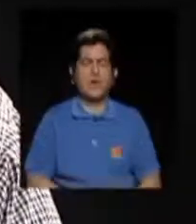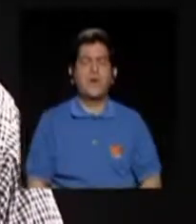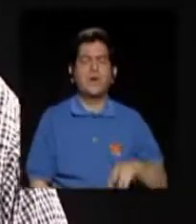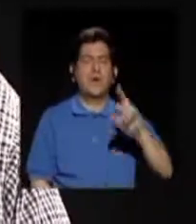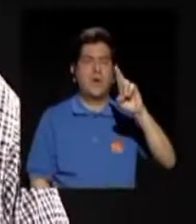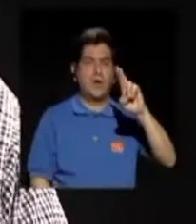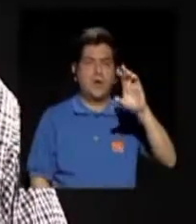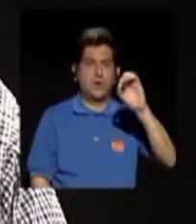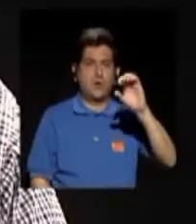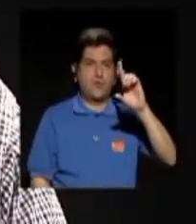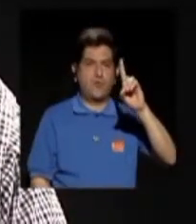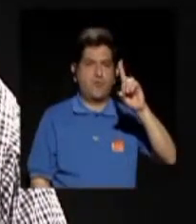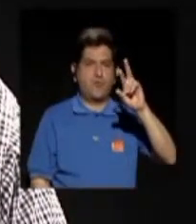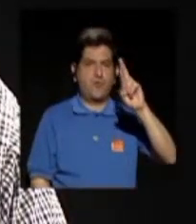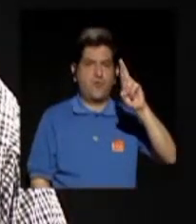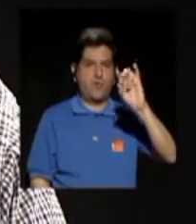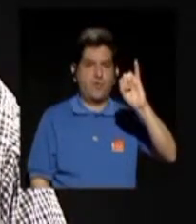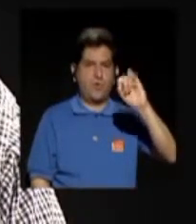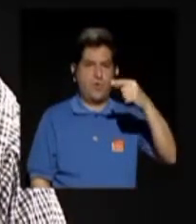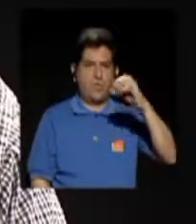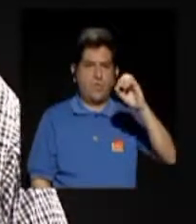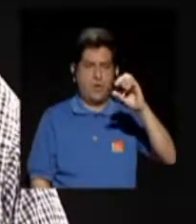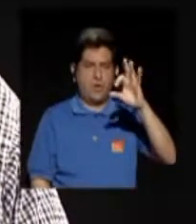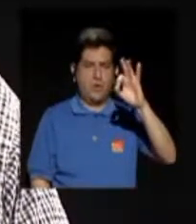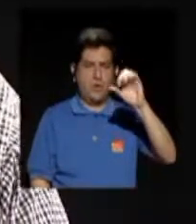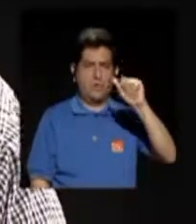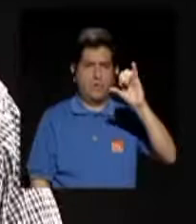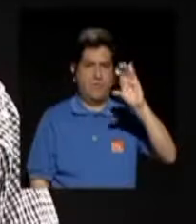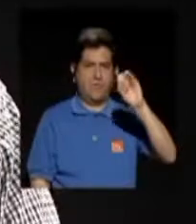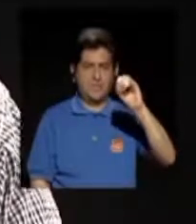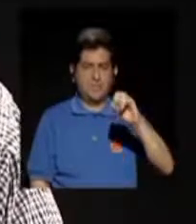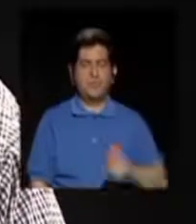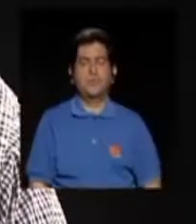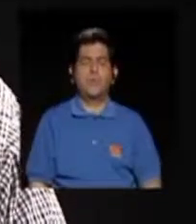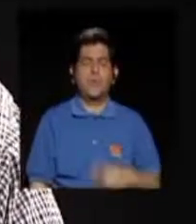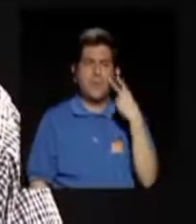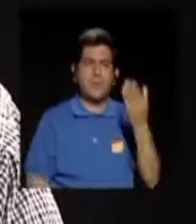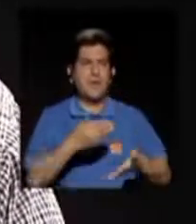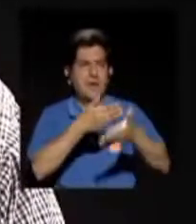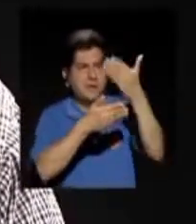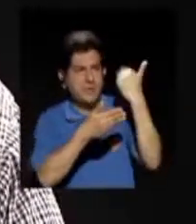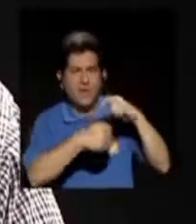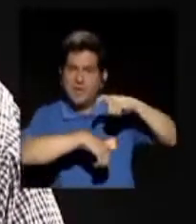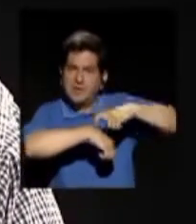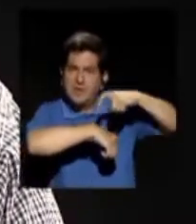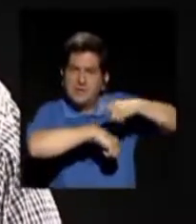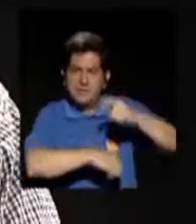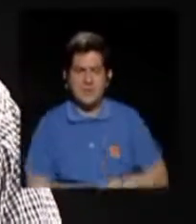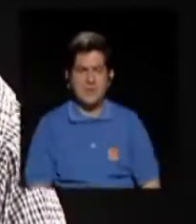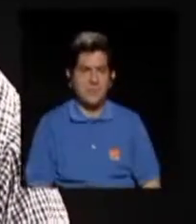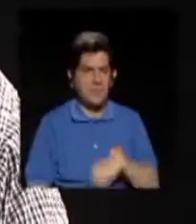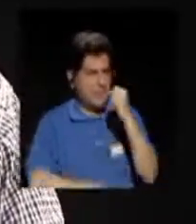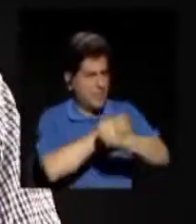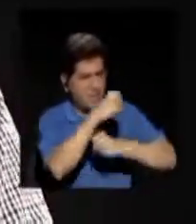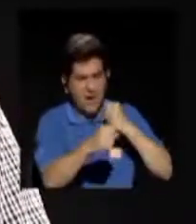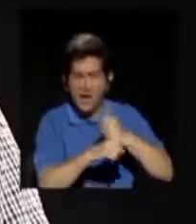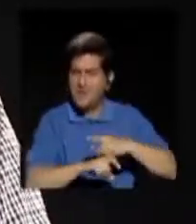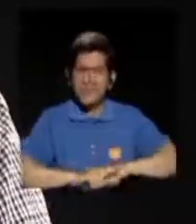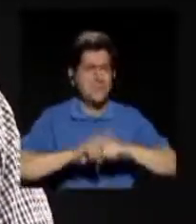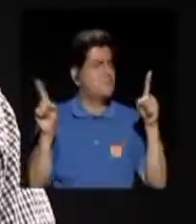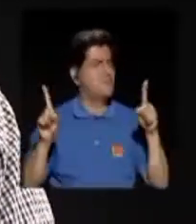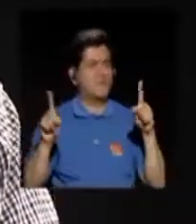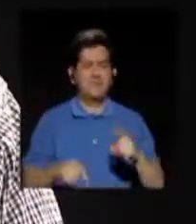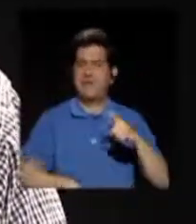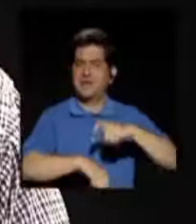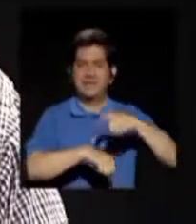Alfaro. Y pues visualizando hacia atrás era una década sumamente diferente de la